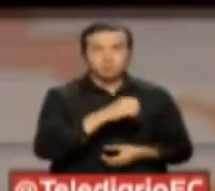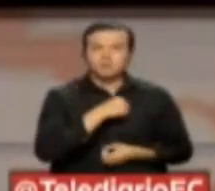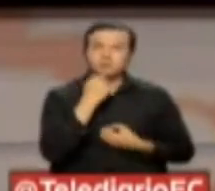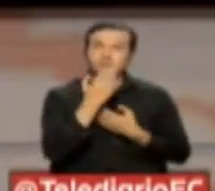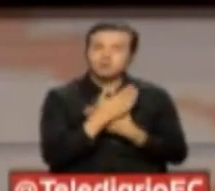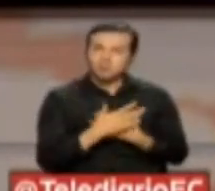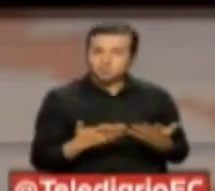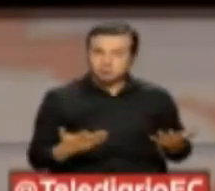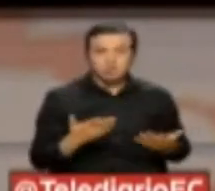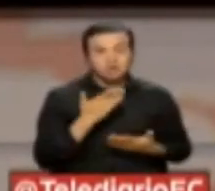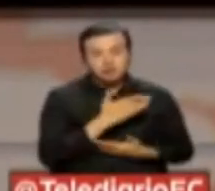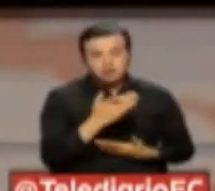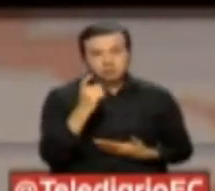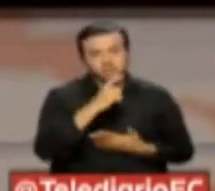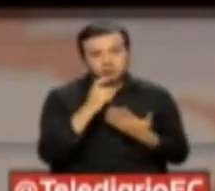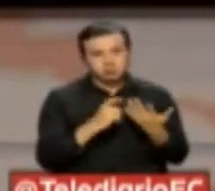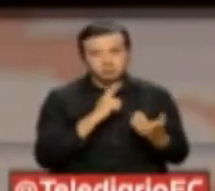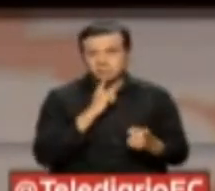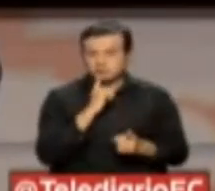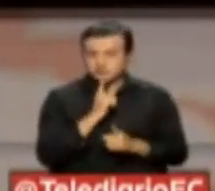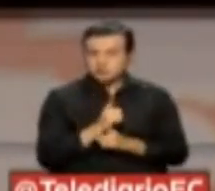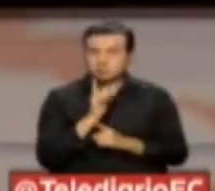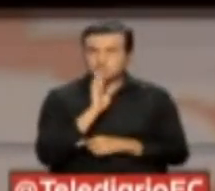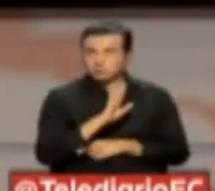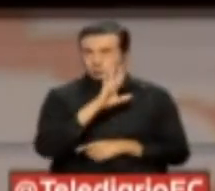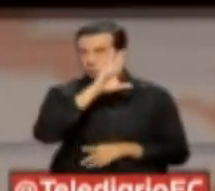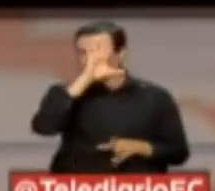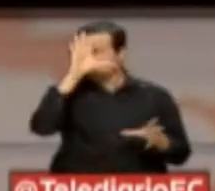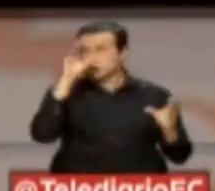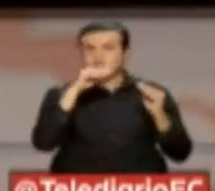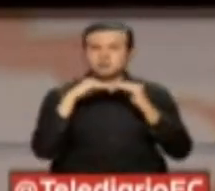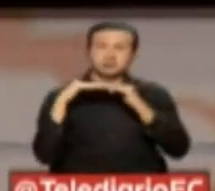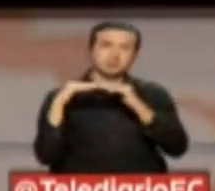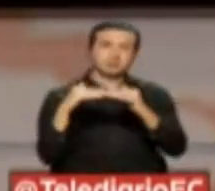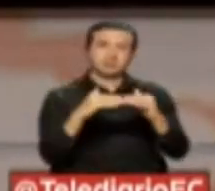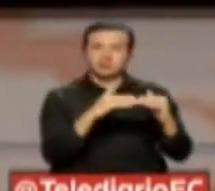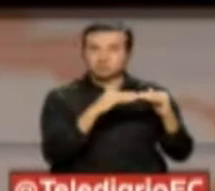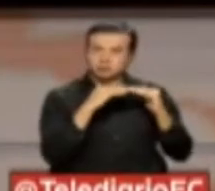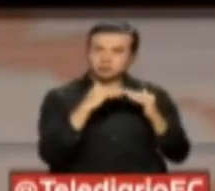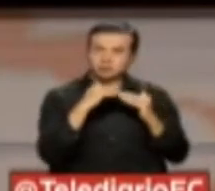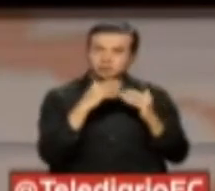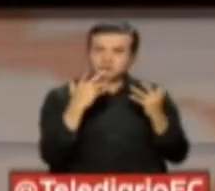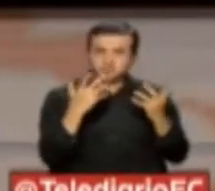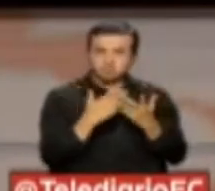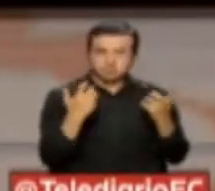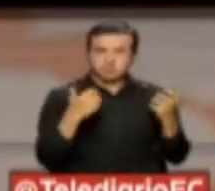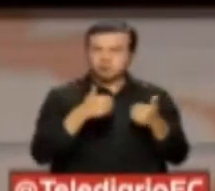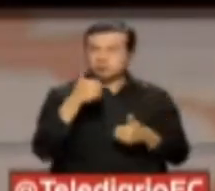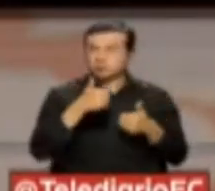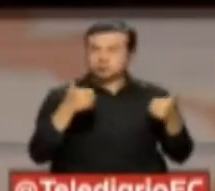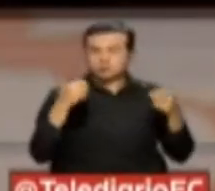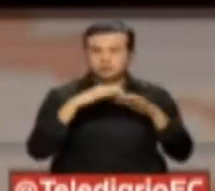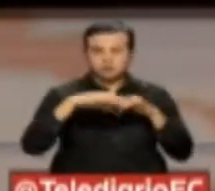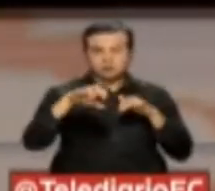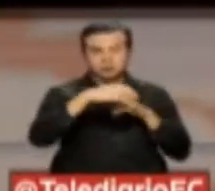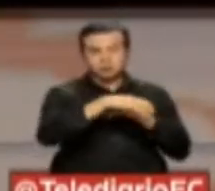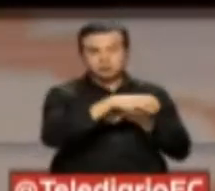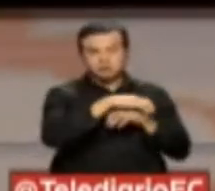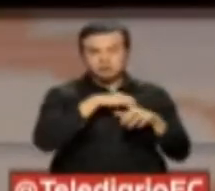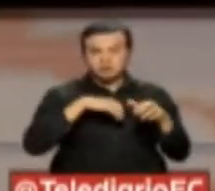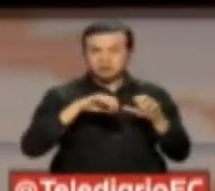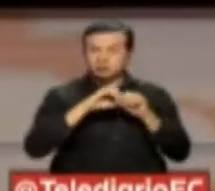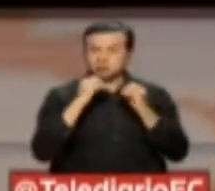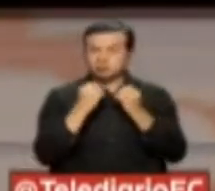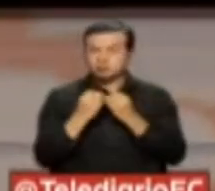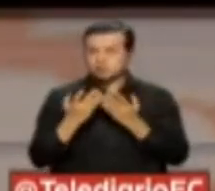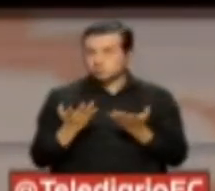eso es lo que tenemos que hacer y de esa forma una democracia realmente con separación de poderes y evitando este tipo de